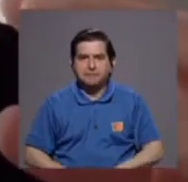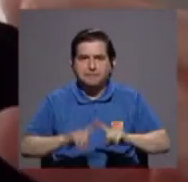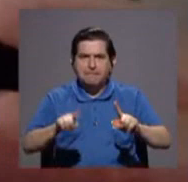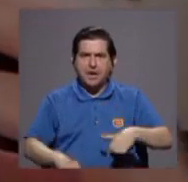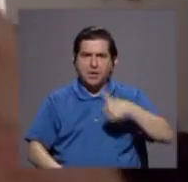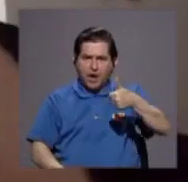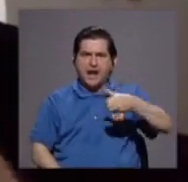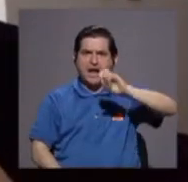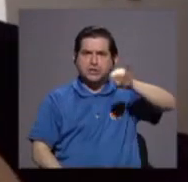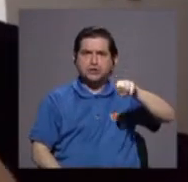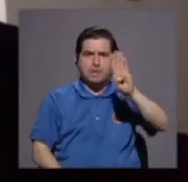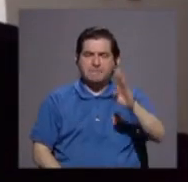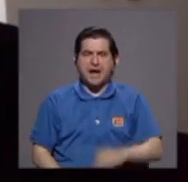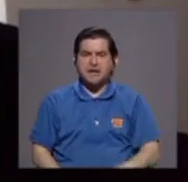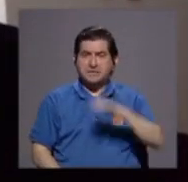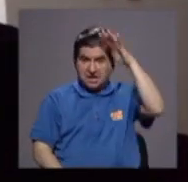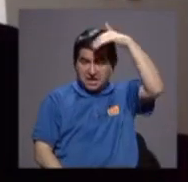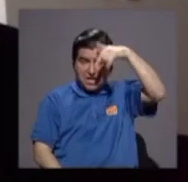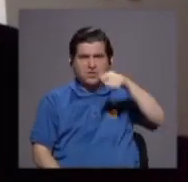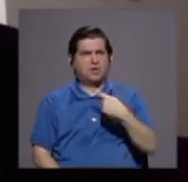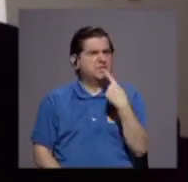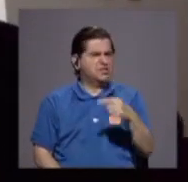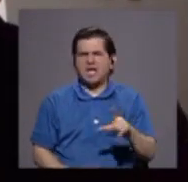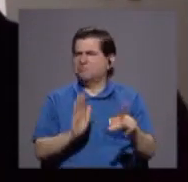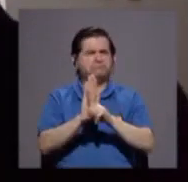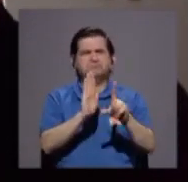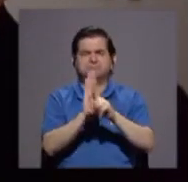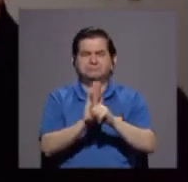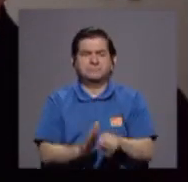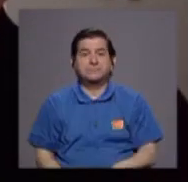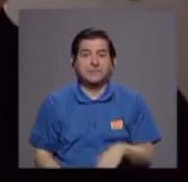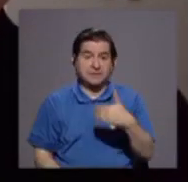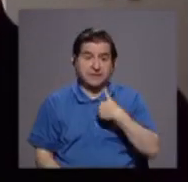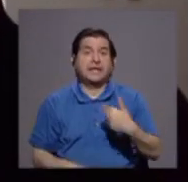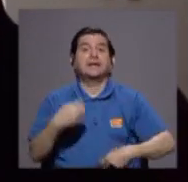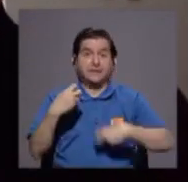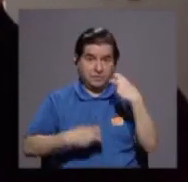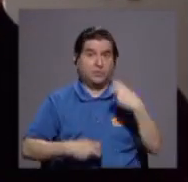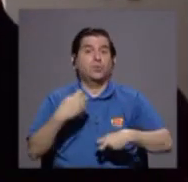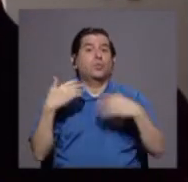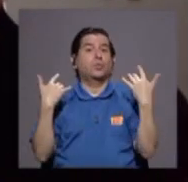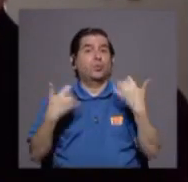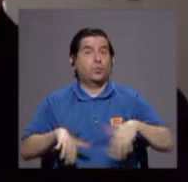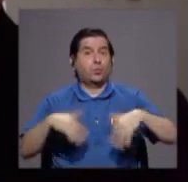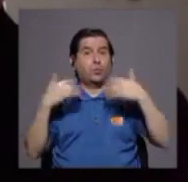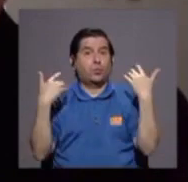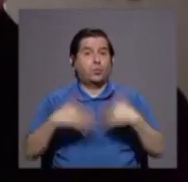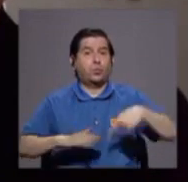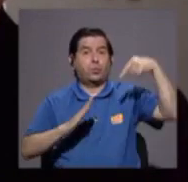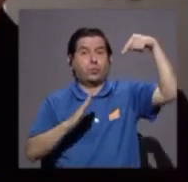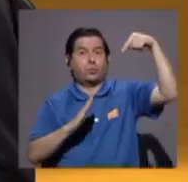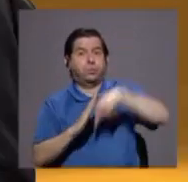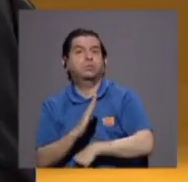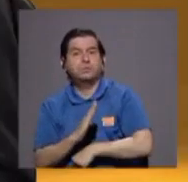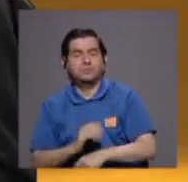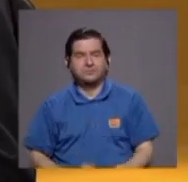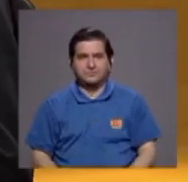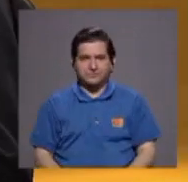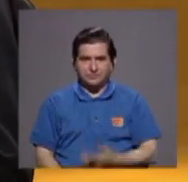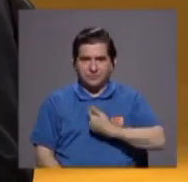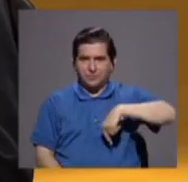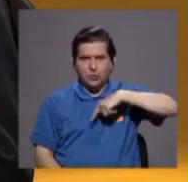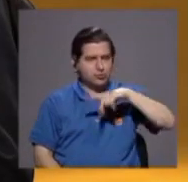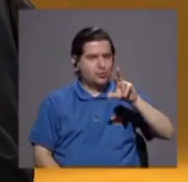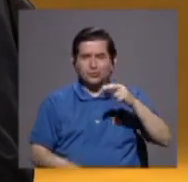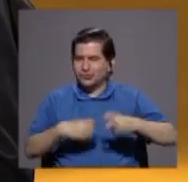ganara Biden y Trump se dedica a deslegitimar eso, ahí sí tendríamos problemas muy, muy severos. Nosotros no